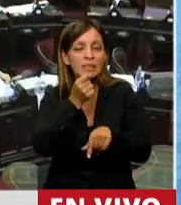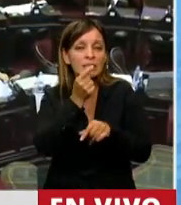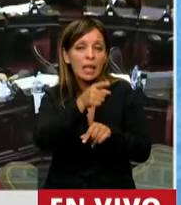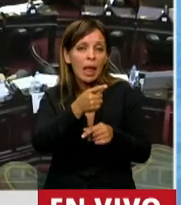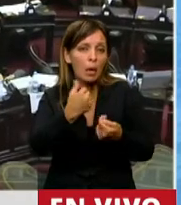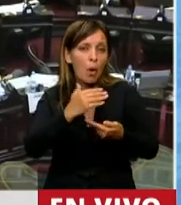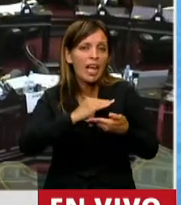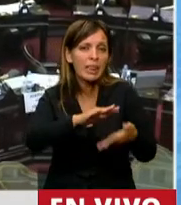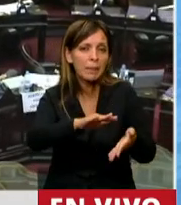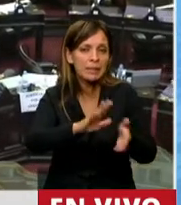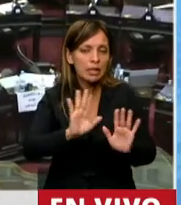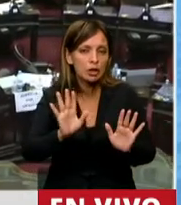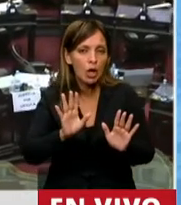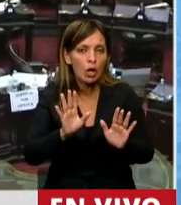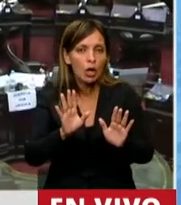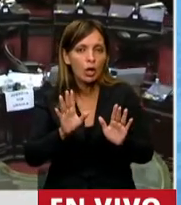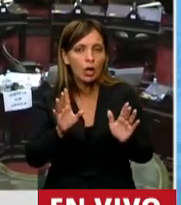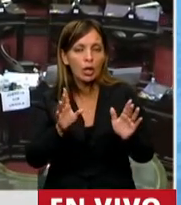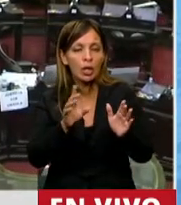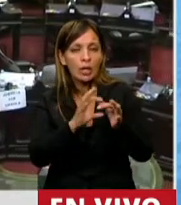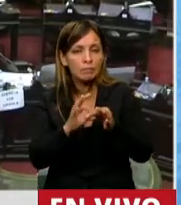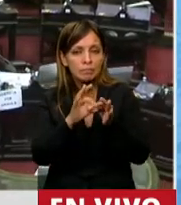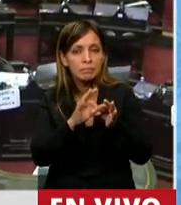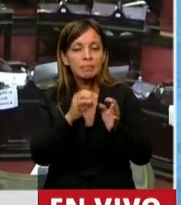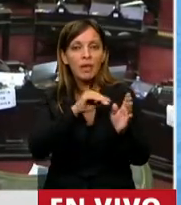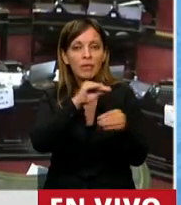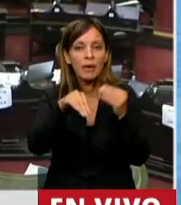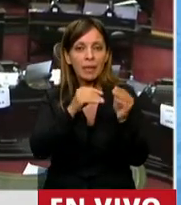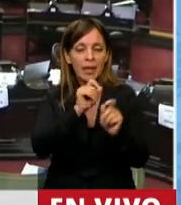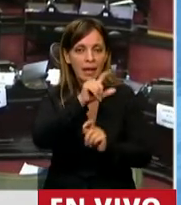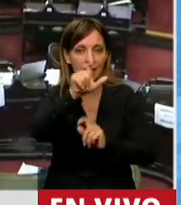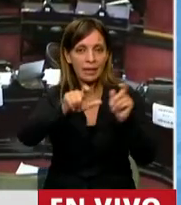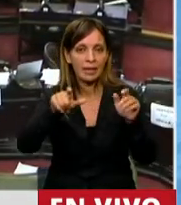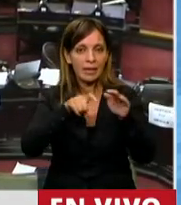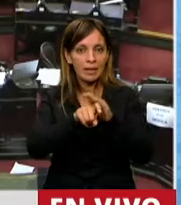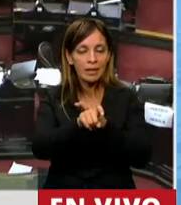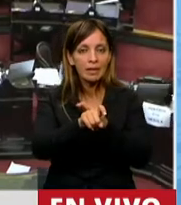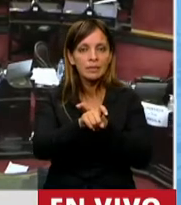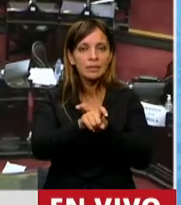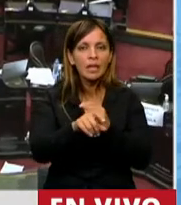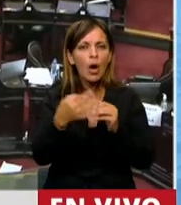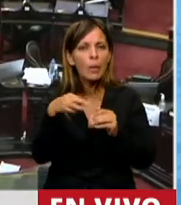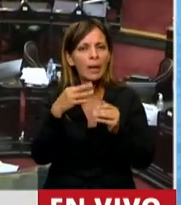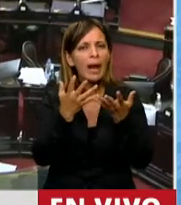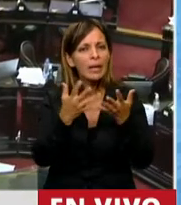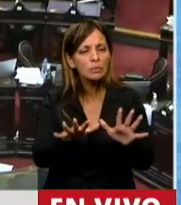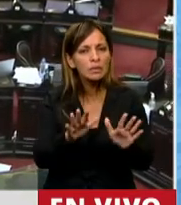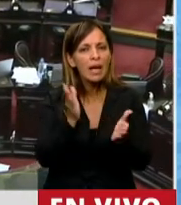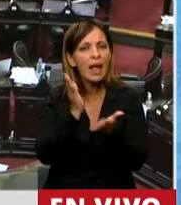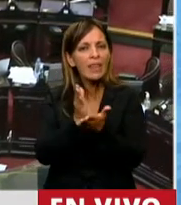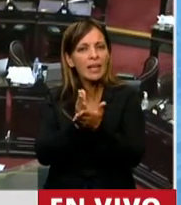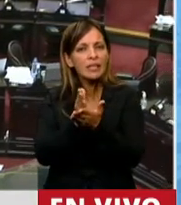indemnización que conmina a los familiares de los tripulantes del ARA San Juan a renunciar a todo derecho